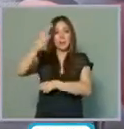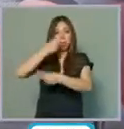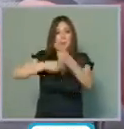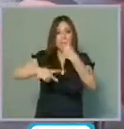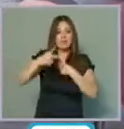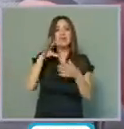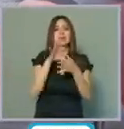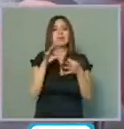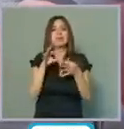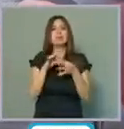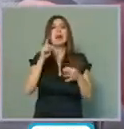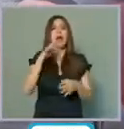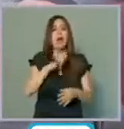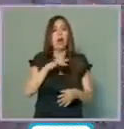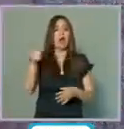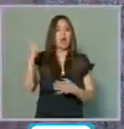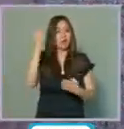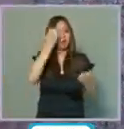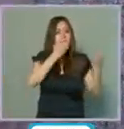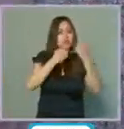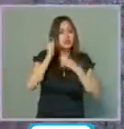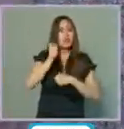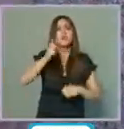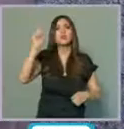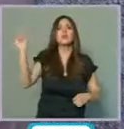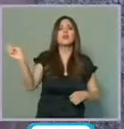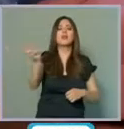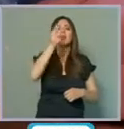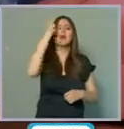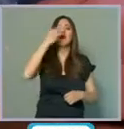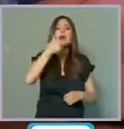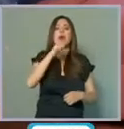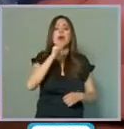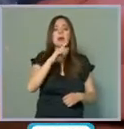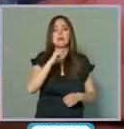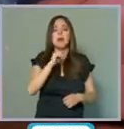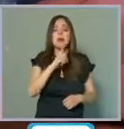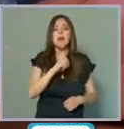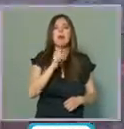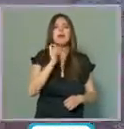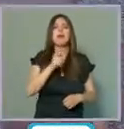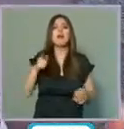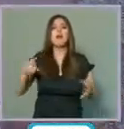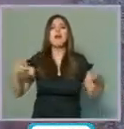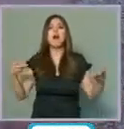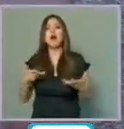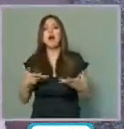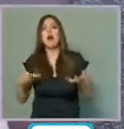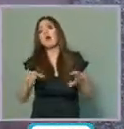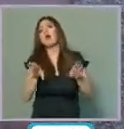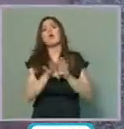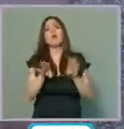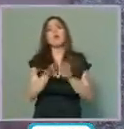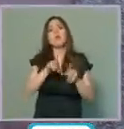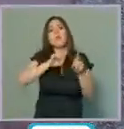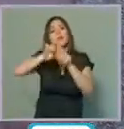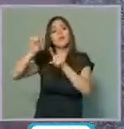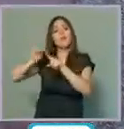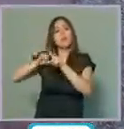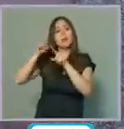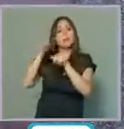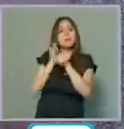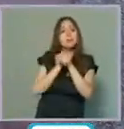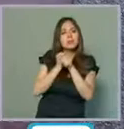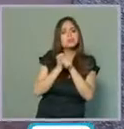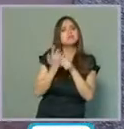bien serios, y estamos hablando de universidades como Harvard, que han pues, llevado a cabo sus investigaciones.